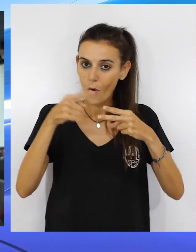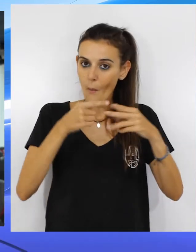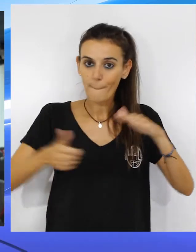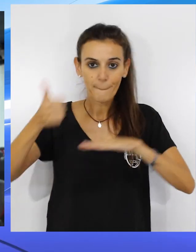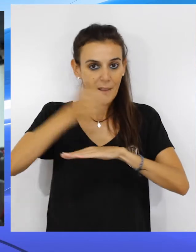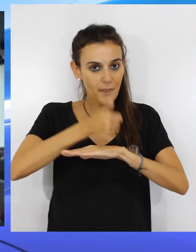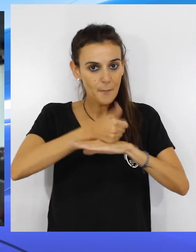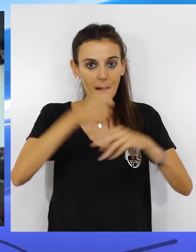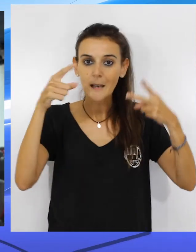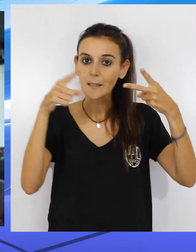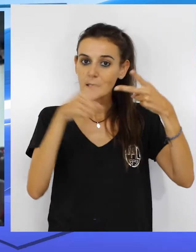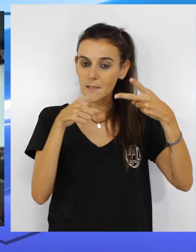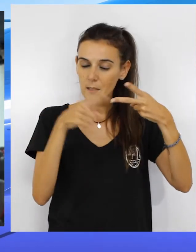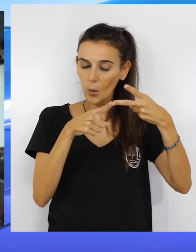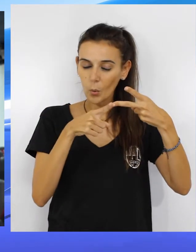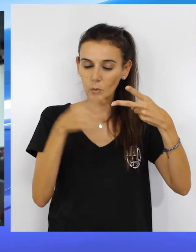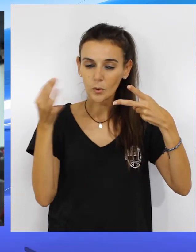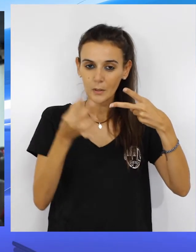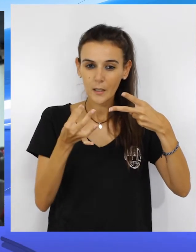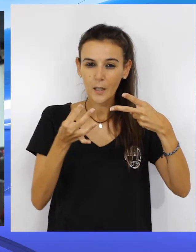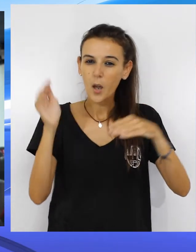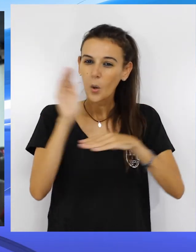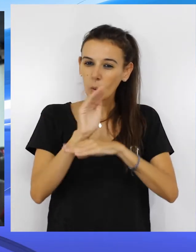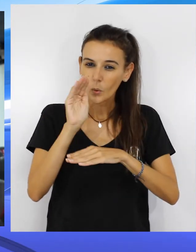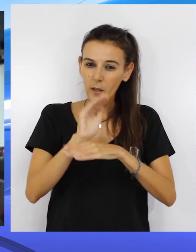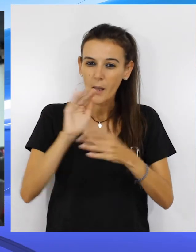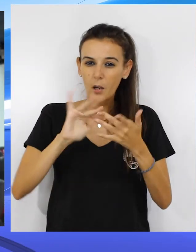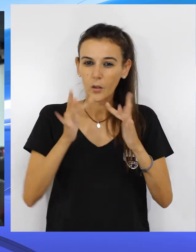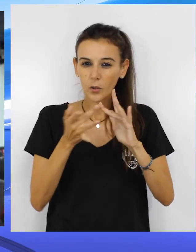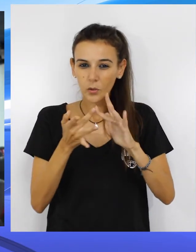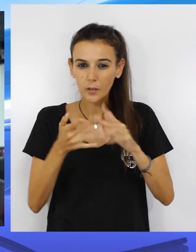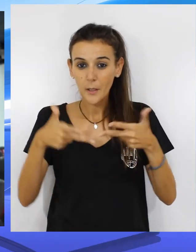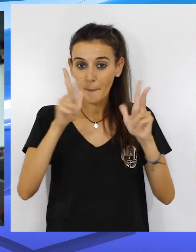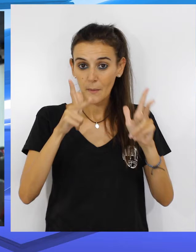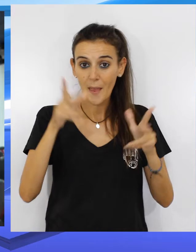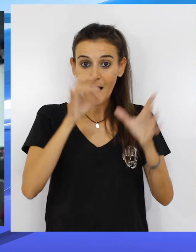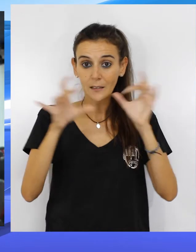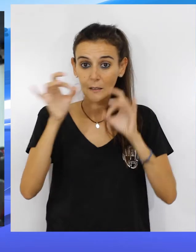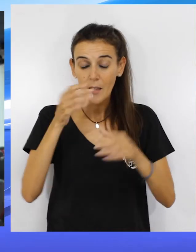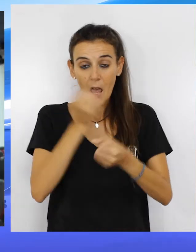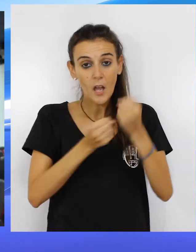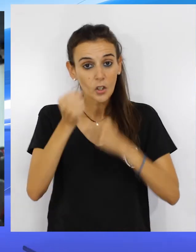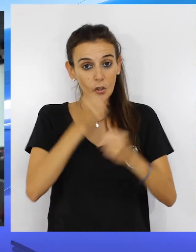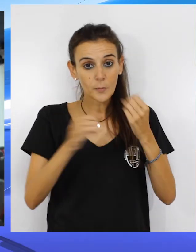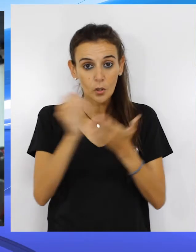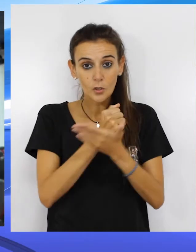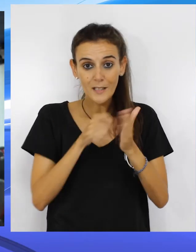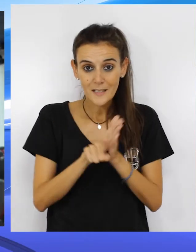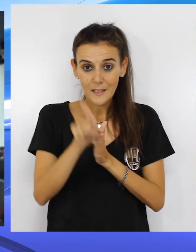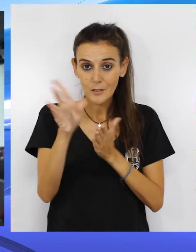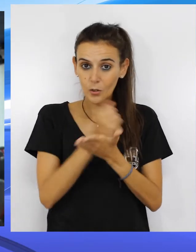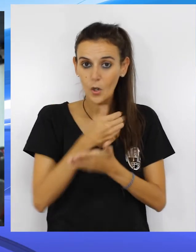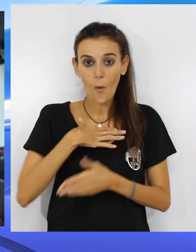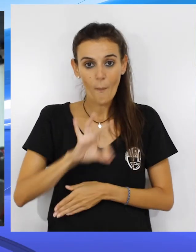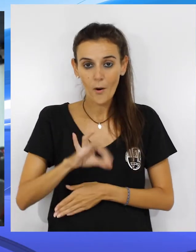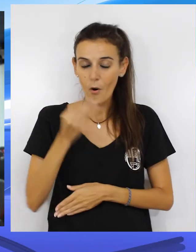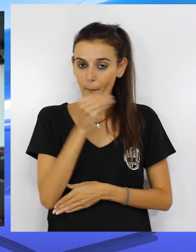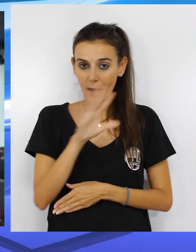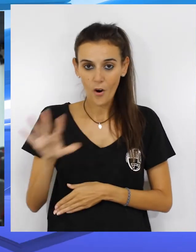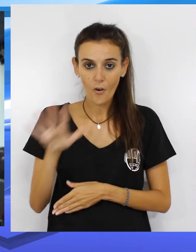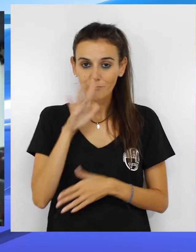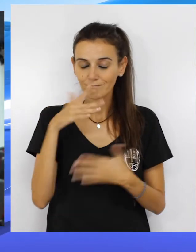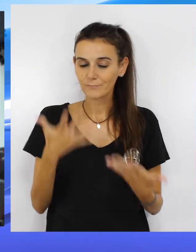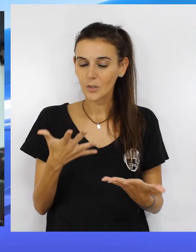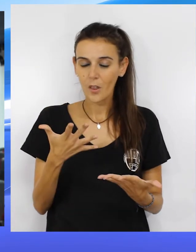número uno pero por otro lado también mantener y permitir que las actividades económicas se desarrollen lo mejor